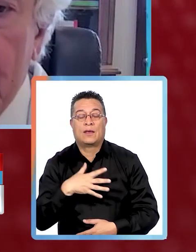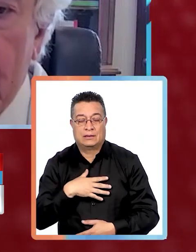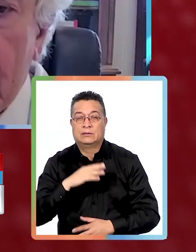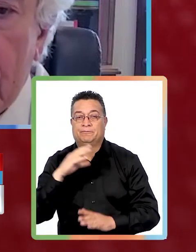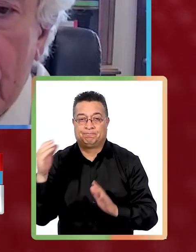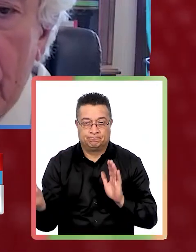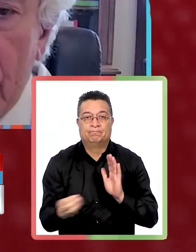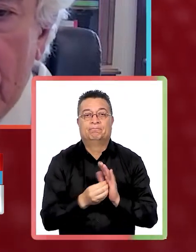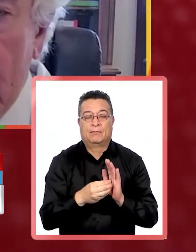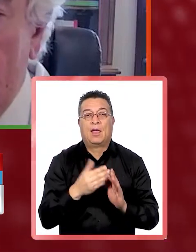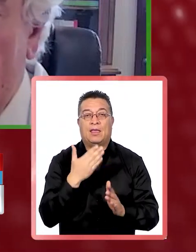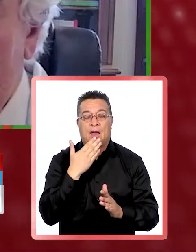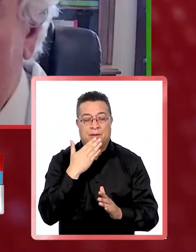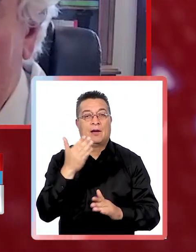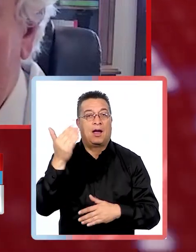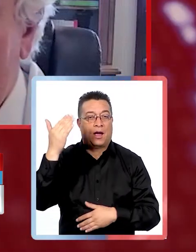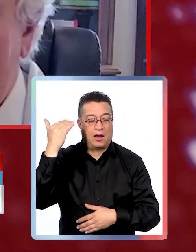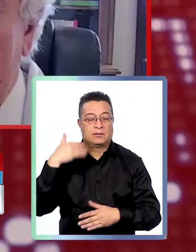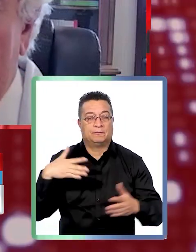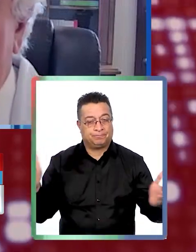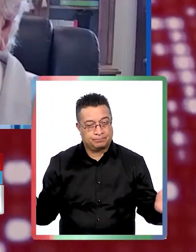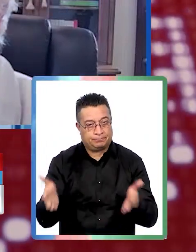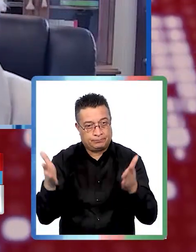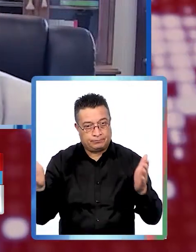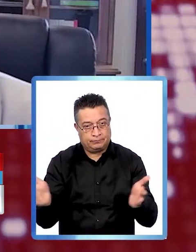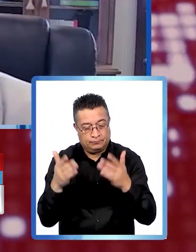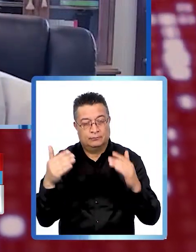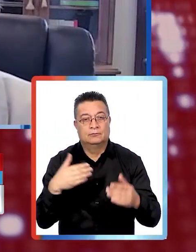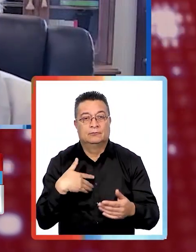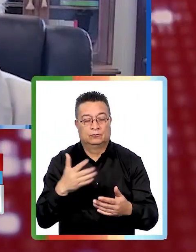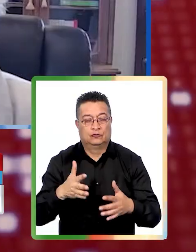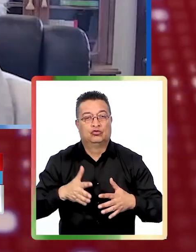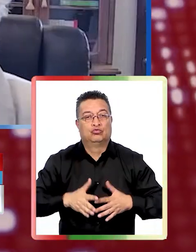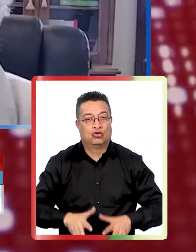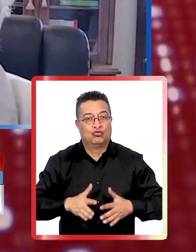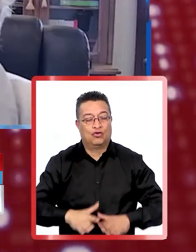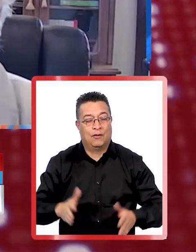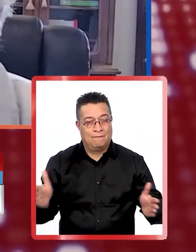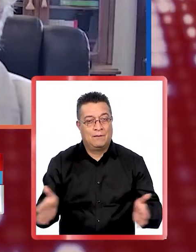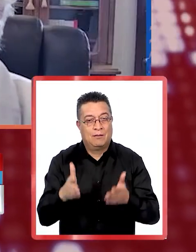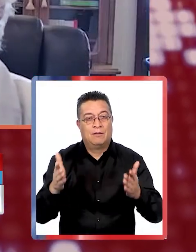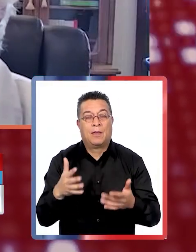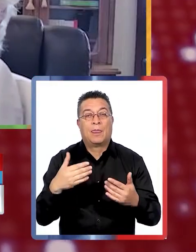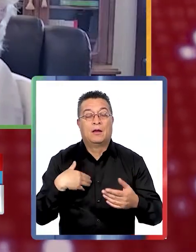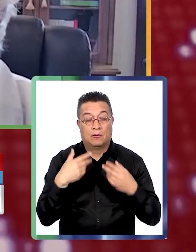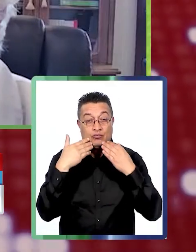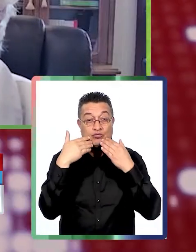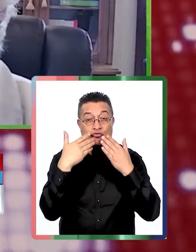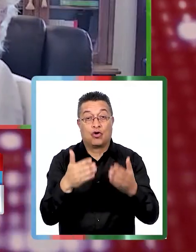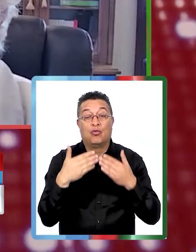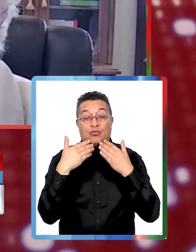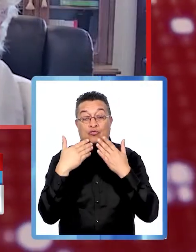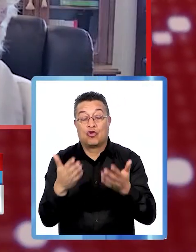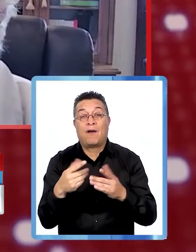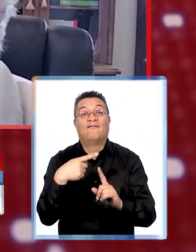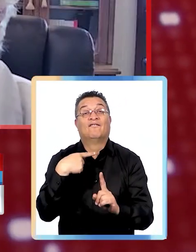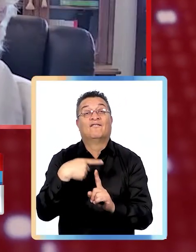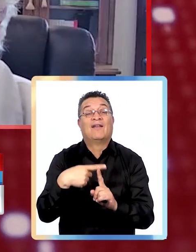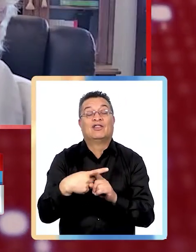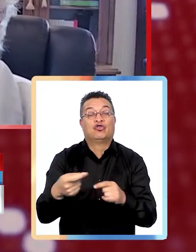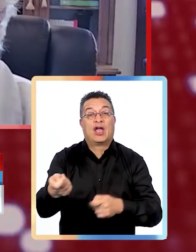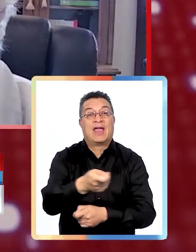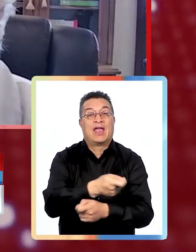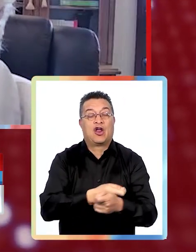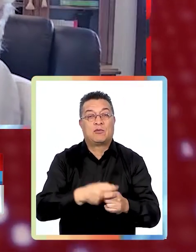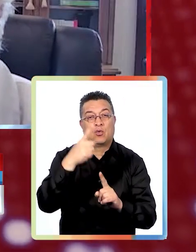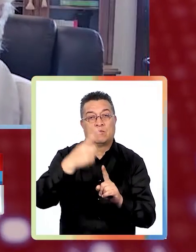precisamente trató de implementar algún tipo de incentivo también para fomentar la natalidad, otorgándoles un